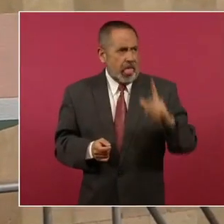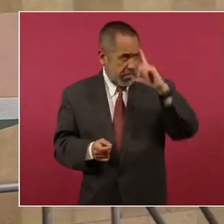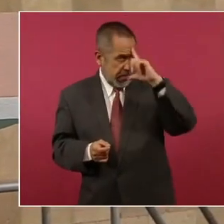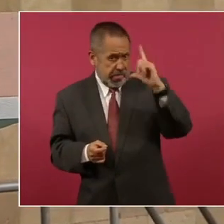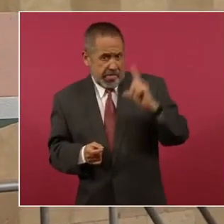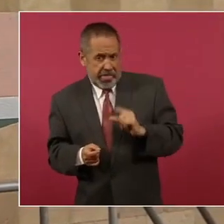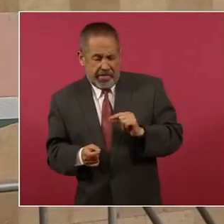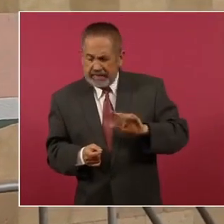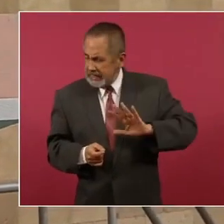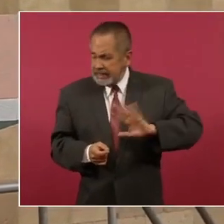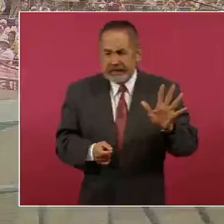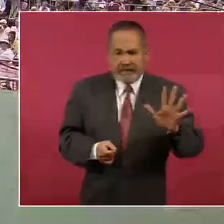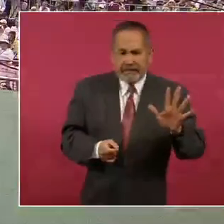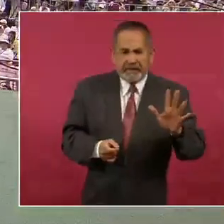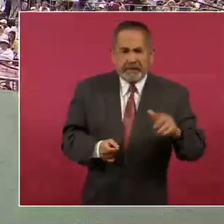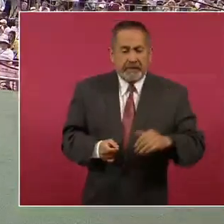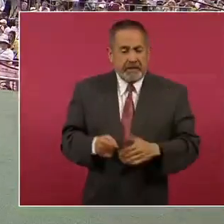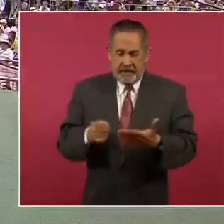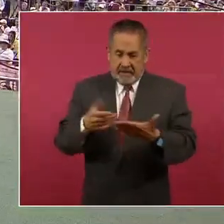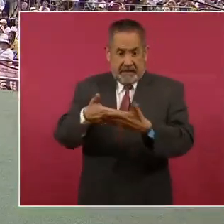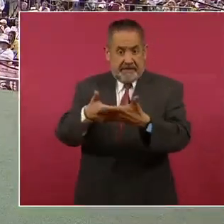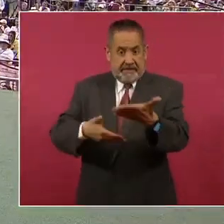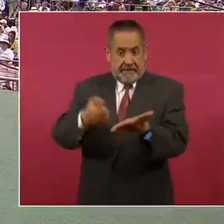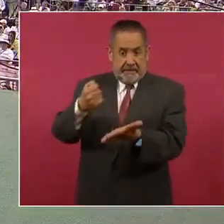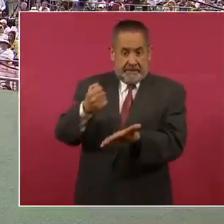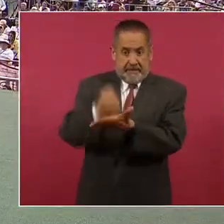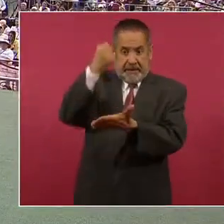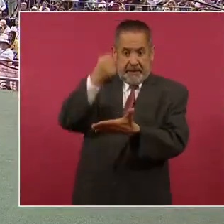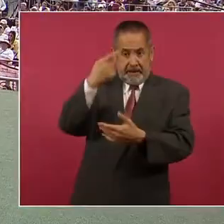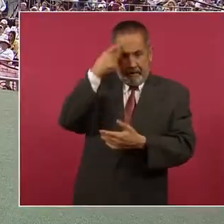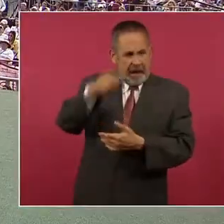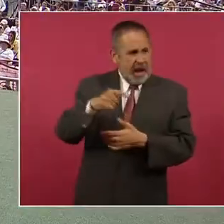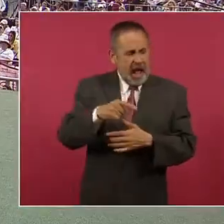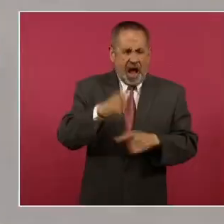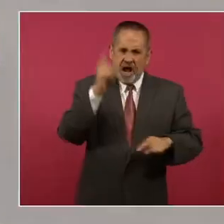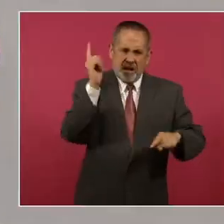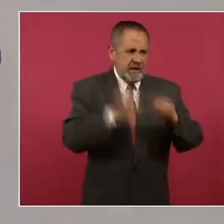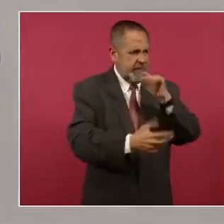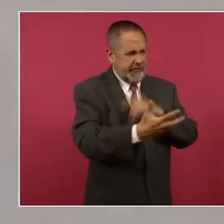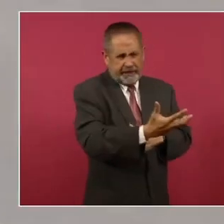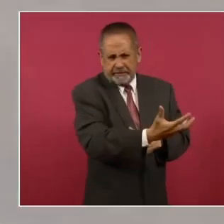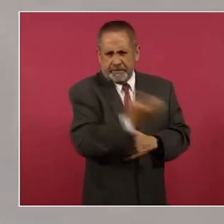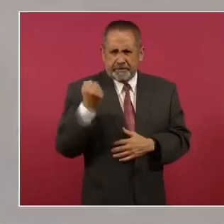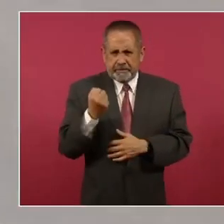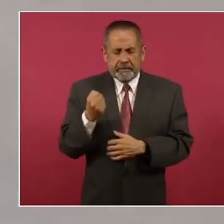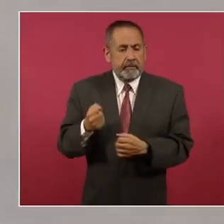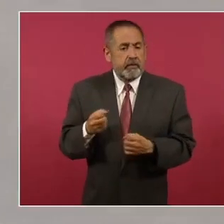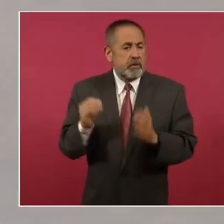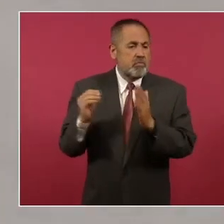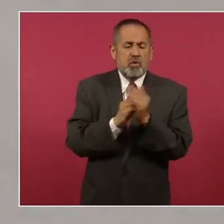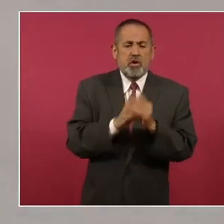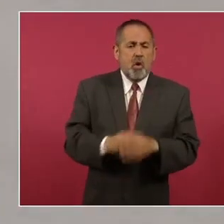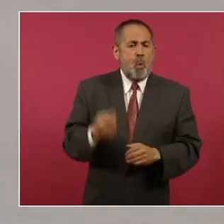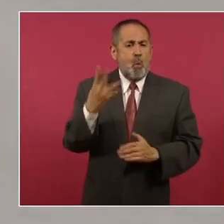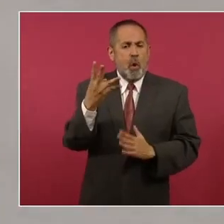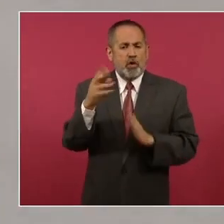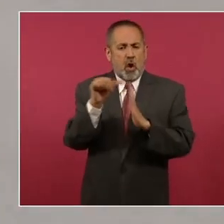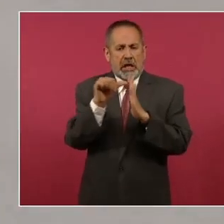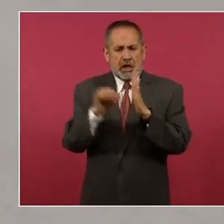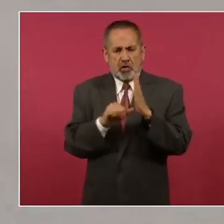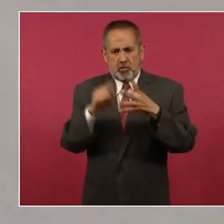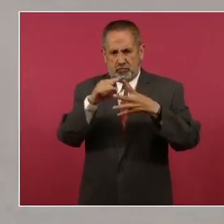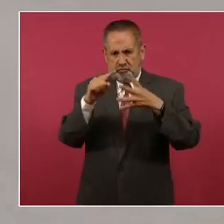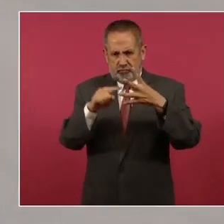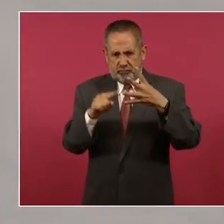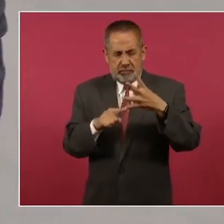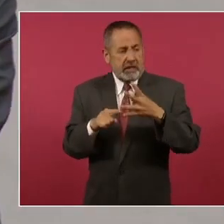humillante. El decreto expropiatorio establece en 4 artículos que pasan